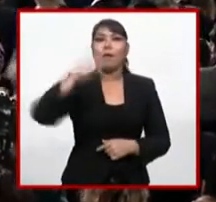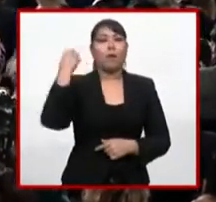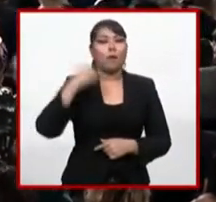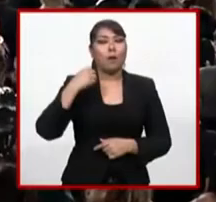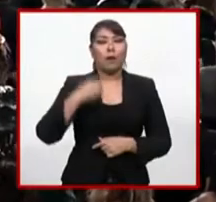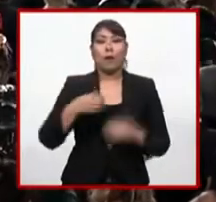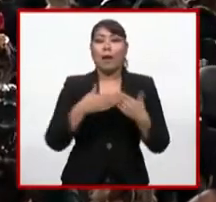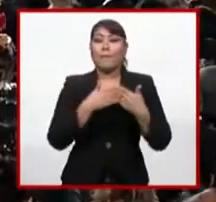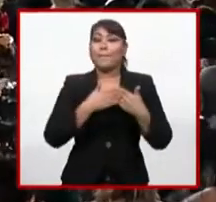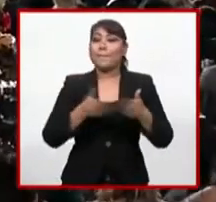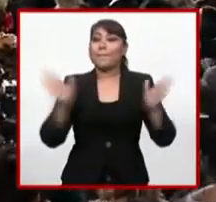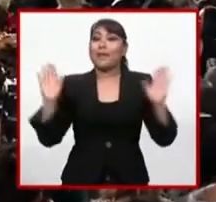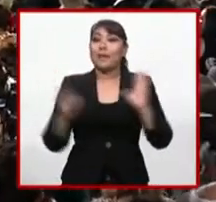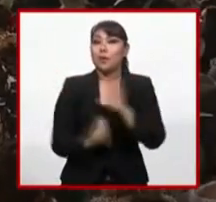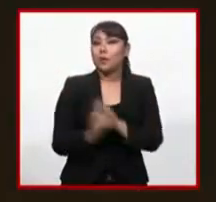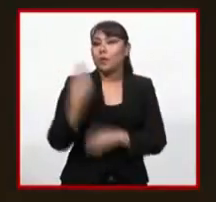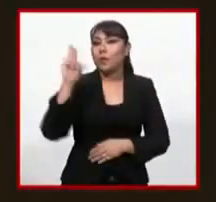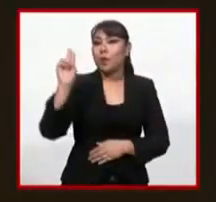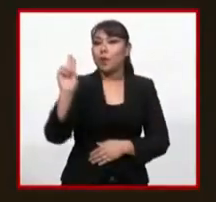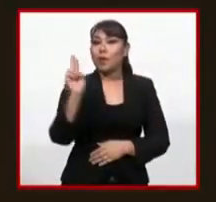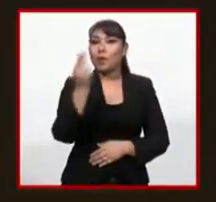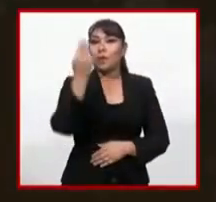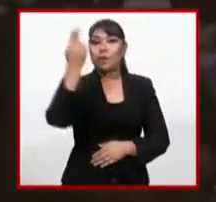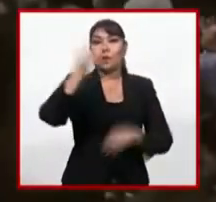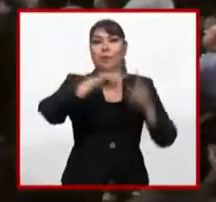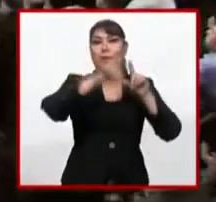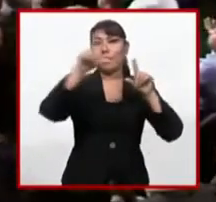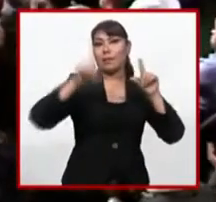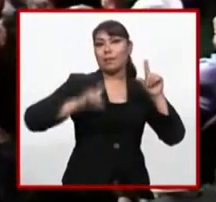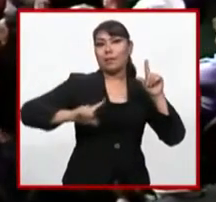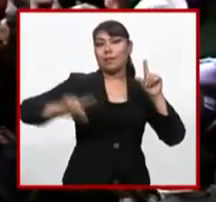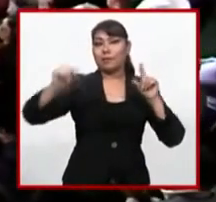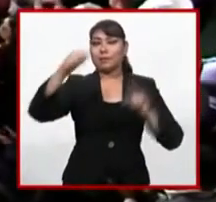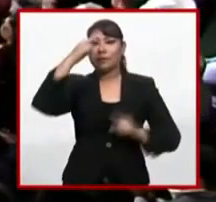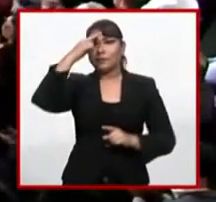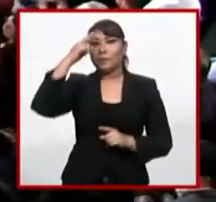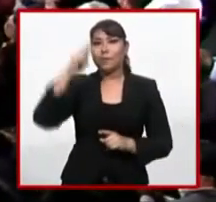tener también a la Universidad Nacional